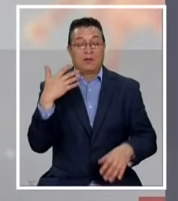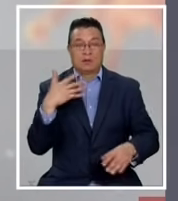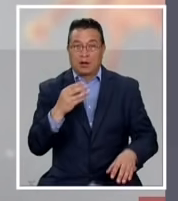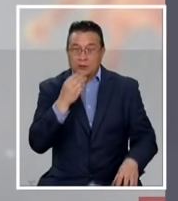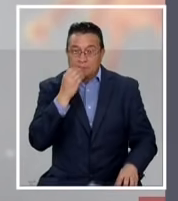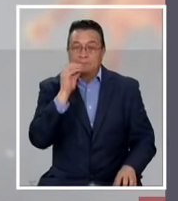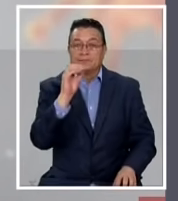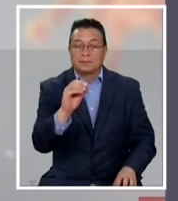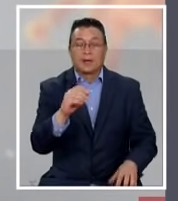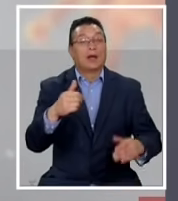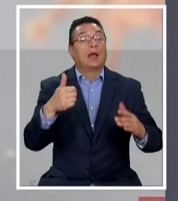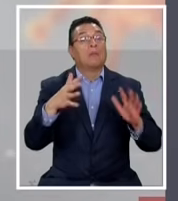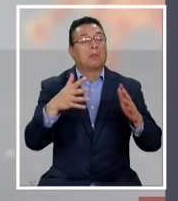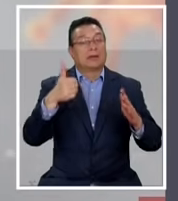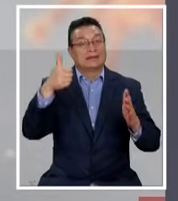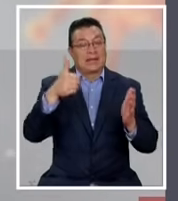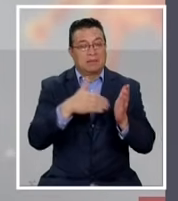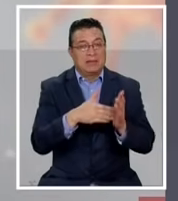informaron